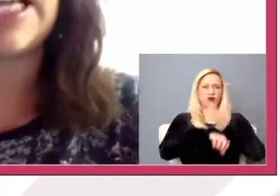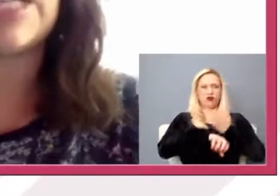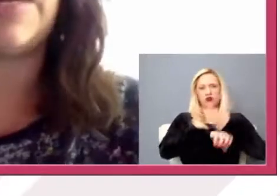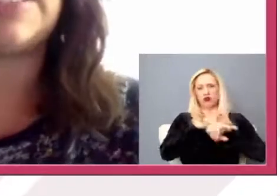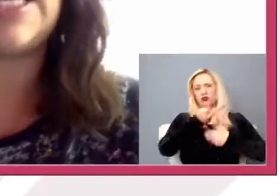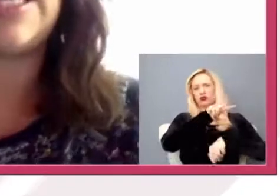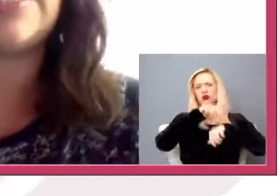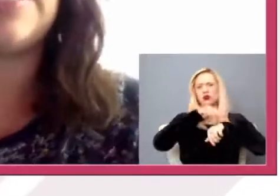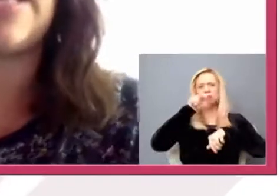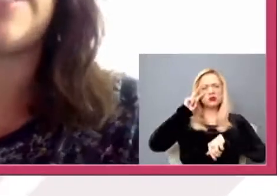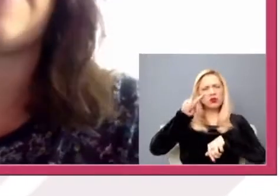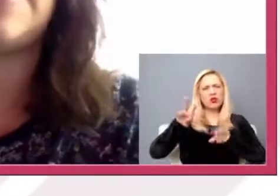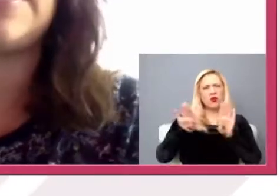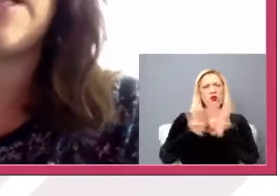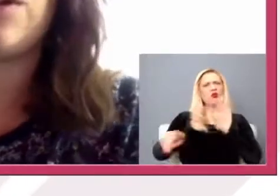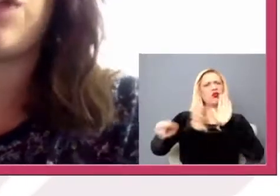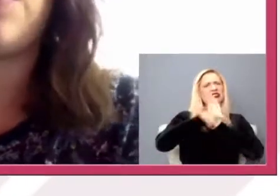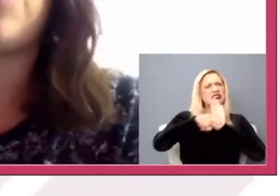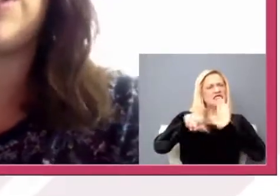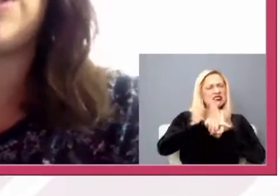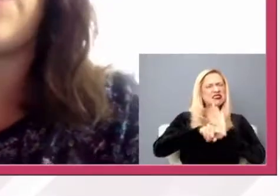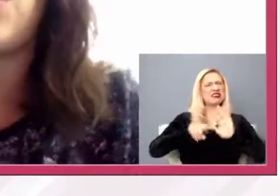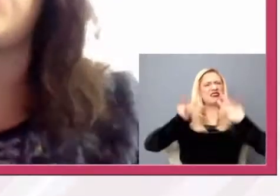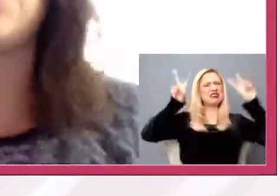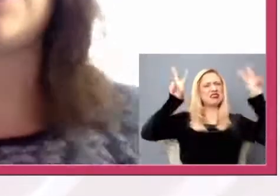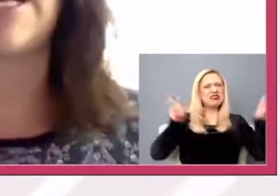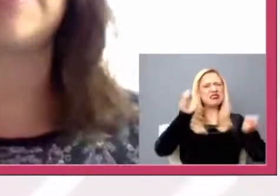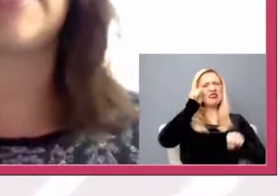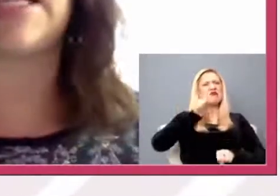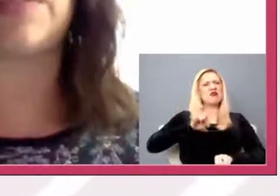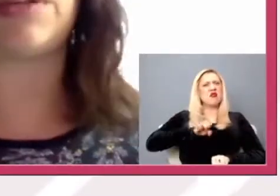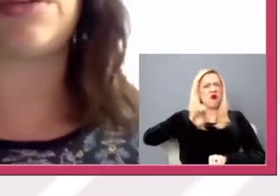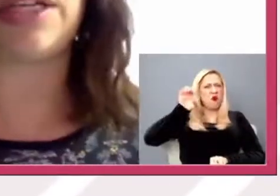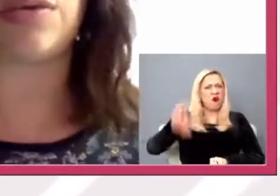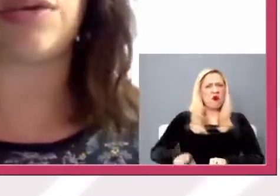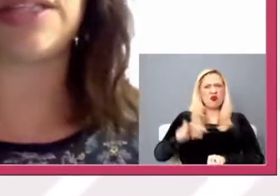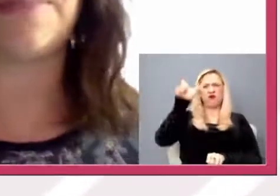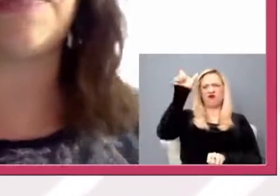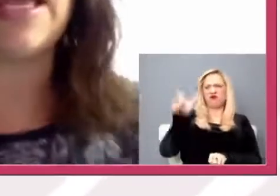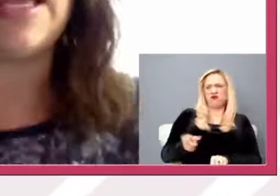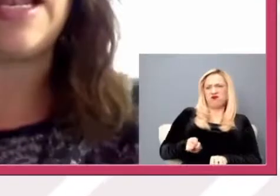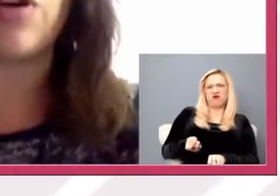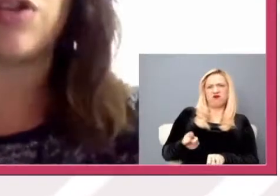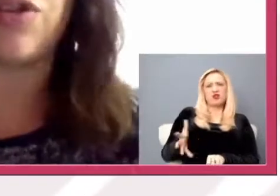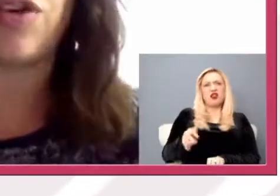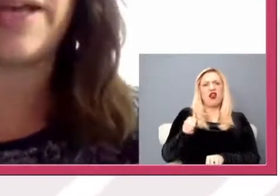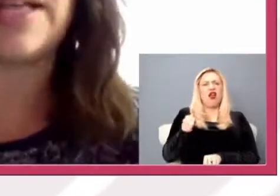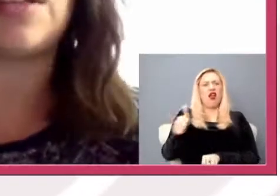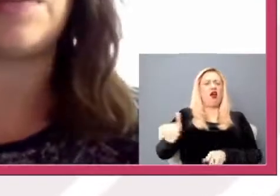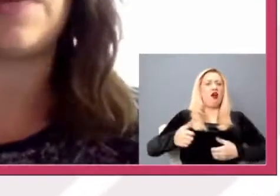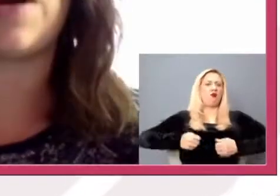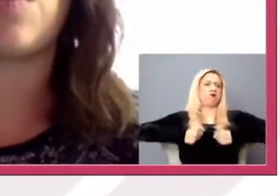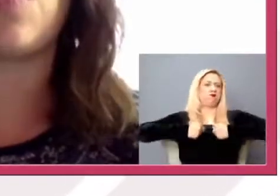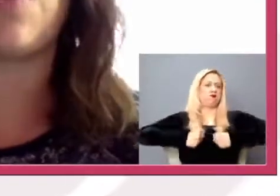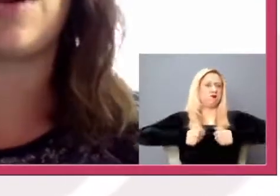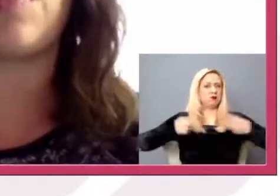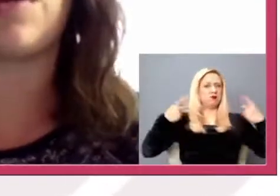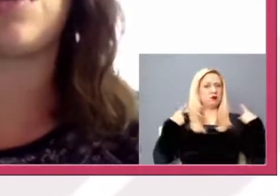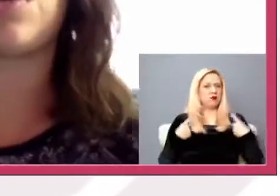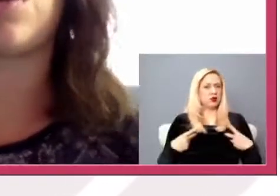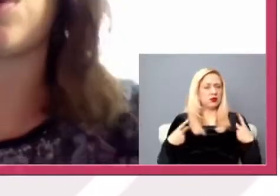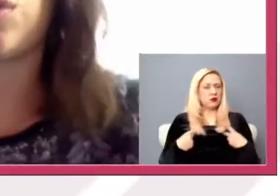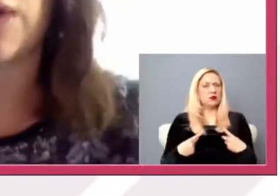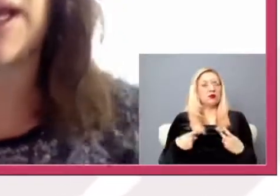negativas expresadas a través de estereotipos y de prejuicios hacia las personas gordas. La gordofobia se observa como un